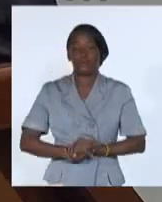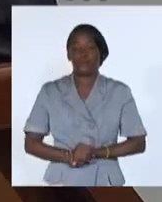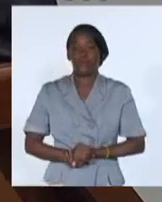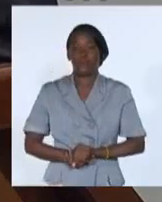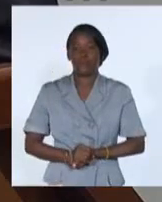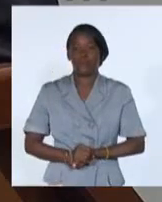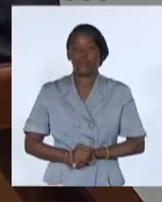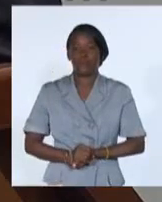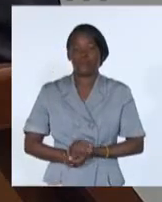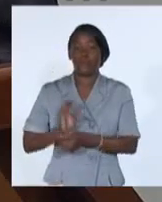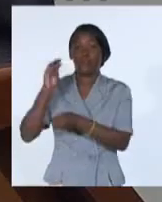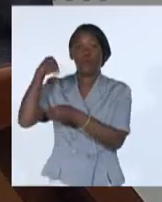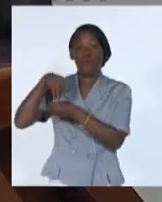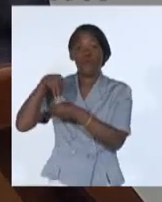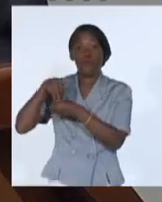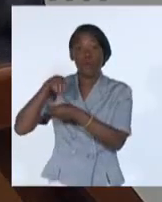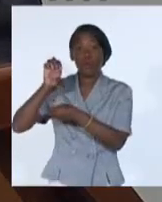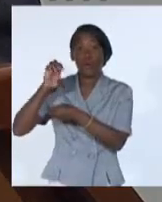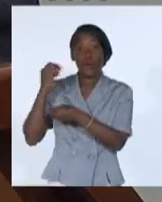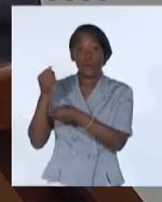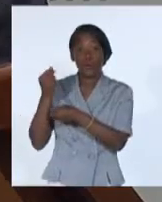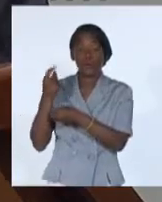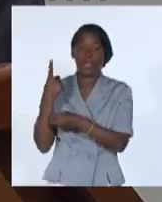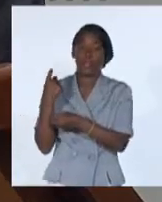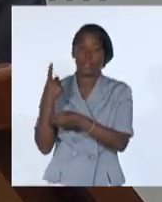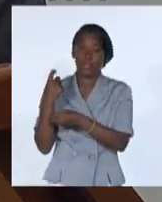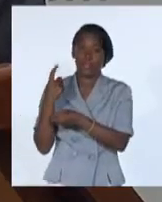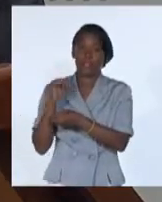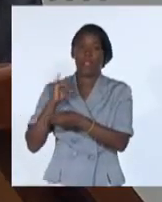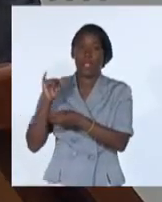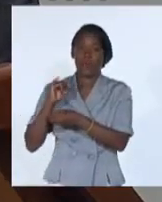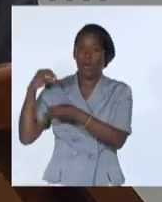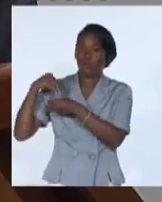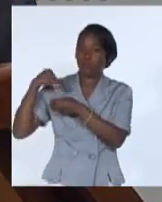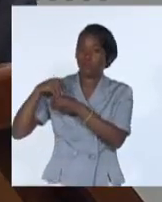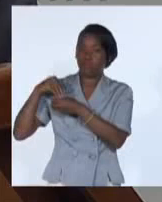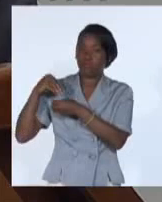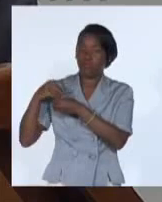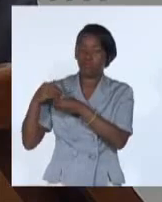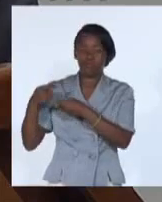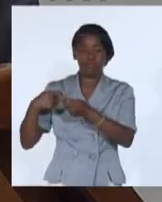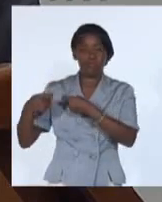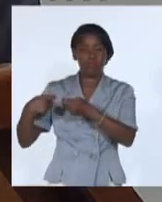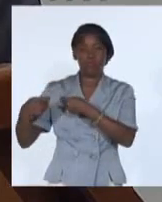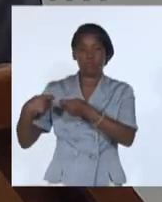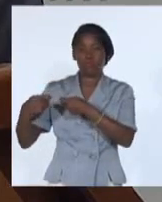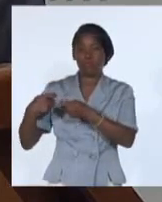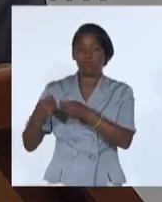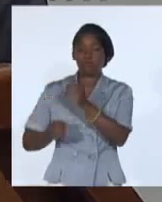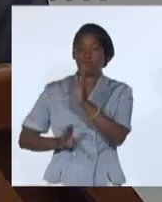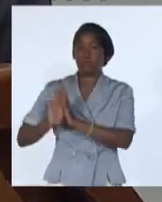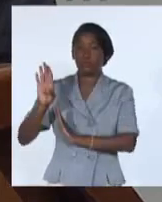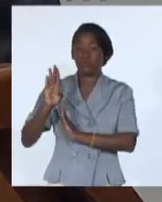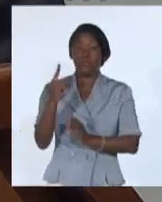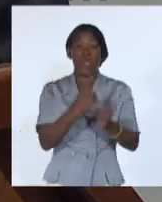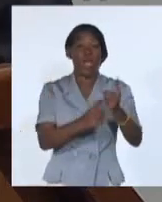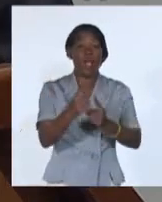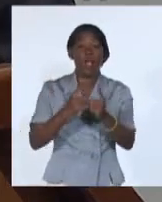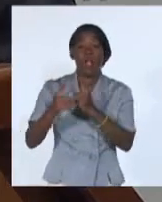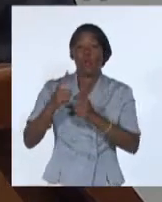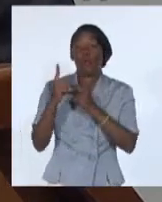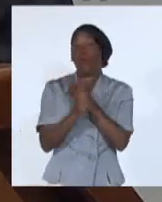finanzas también requieren acción global. Muchos países en desarrollo no pueden serviciar sus deudas.